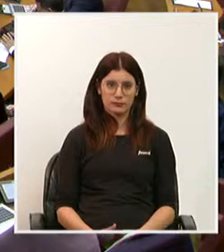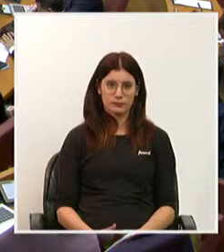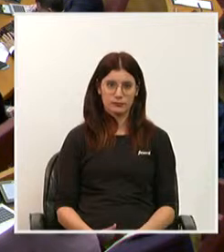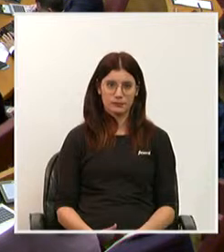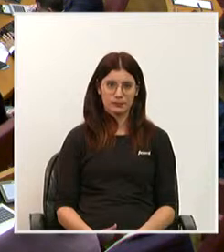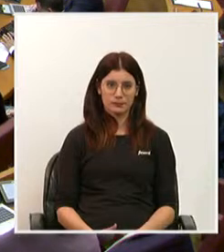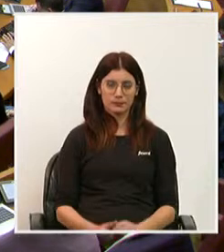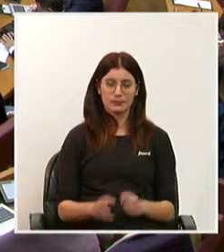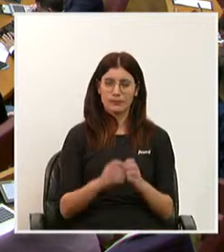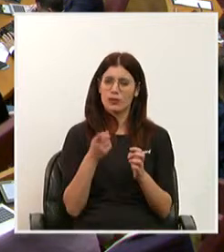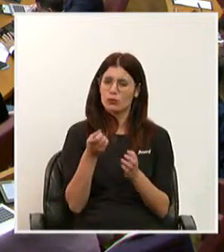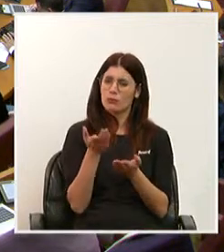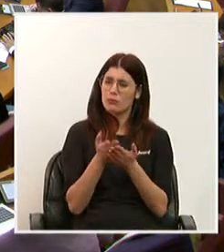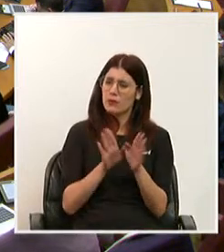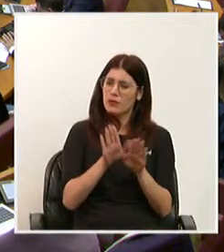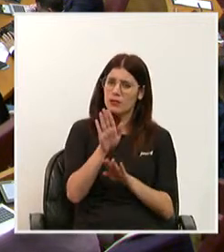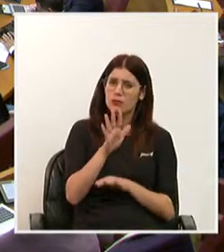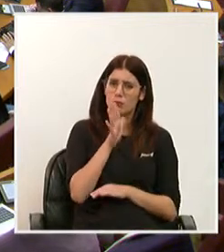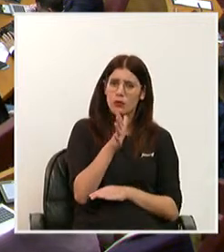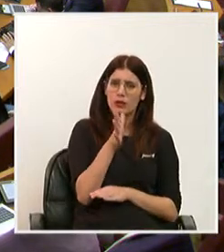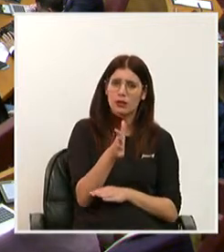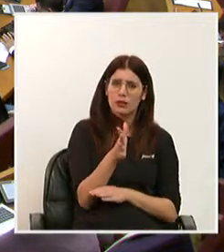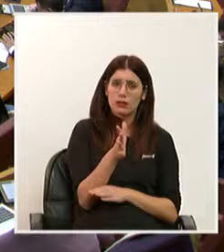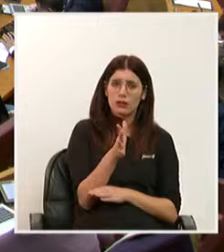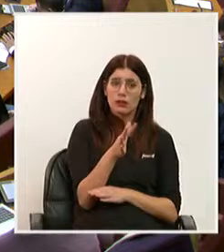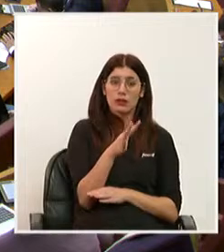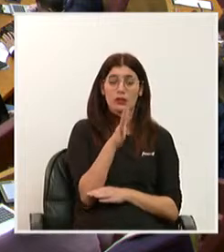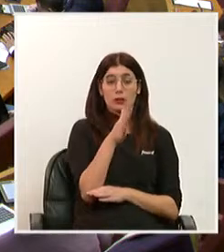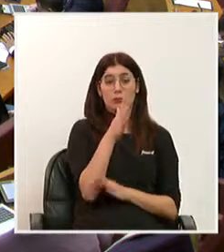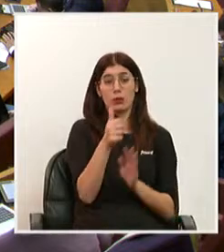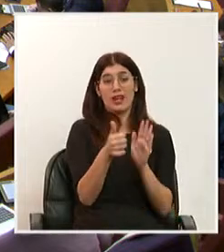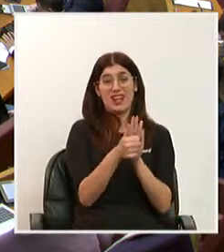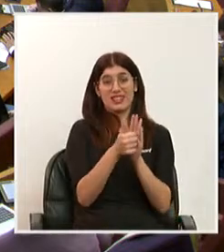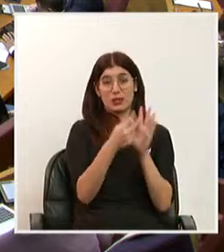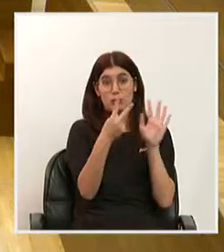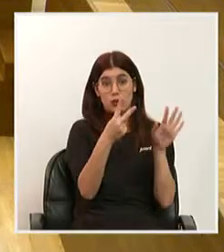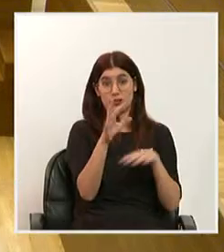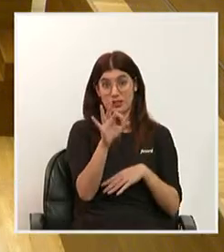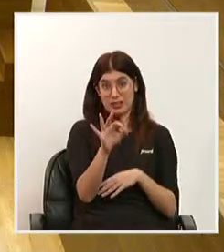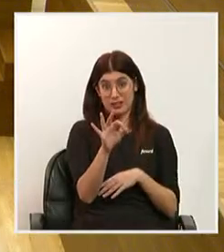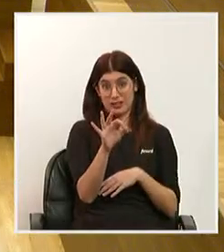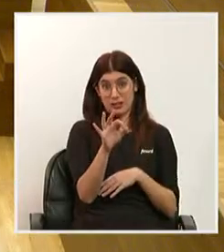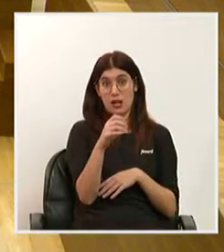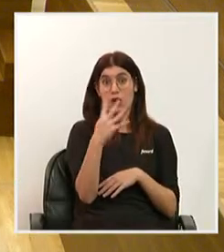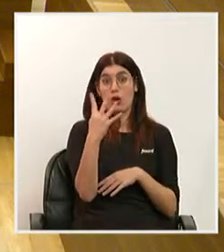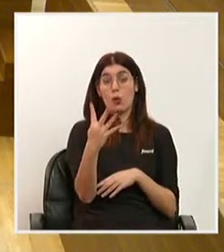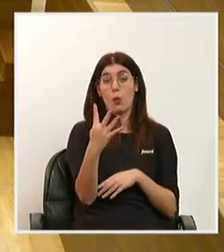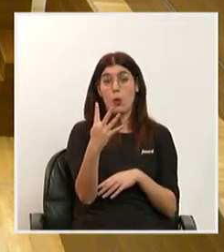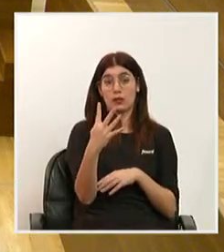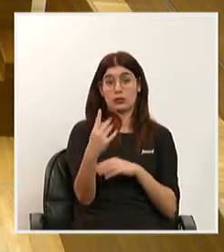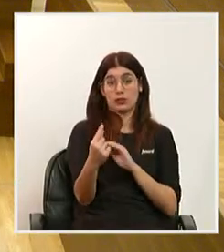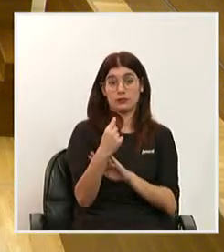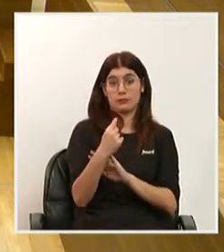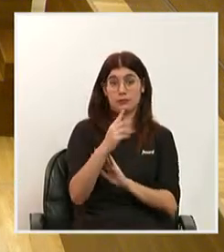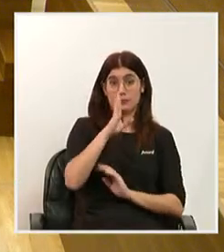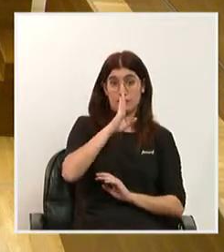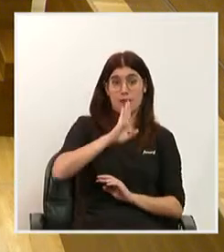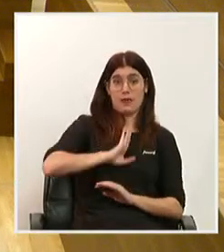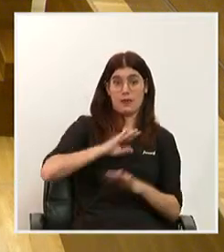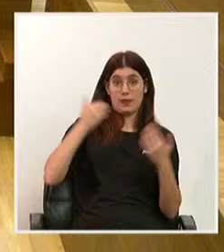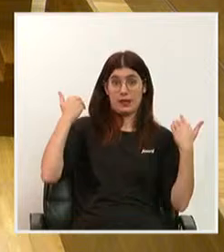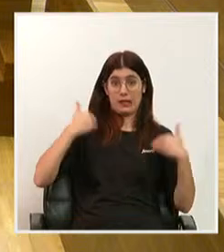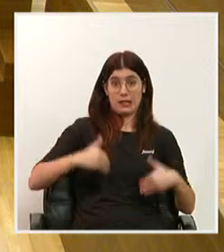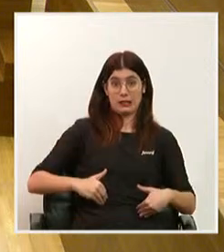pidi pide la palabra se por el artículo han habido cuatro alusiones directas a a mi